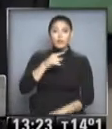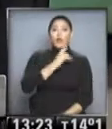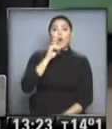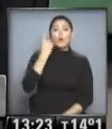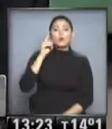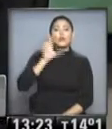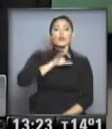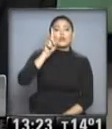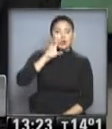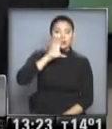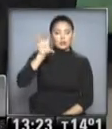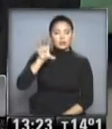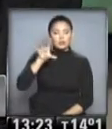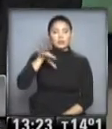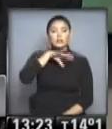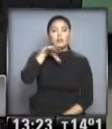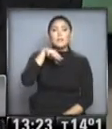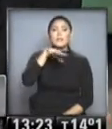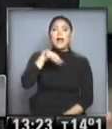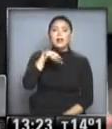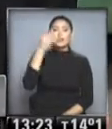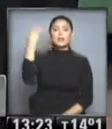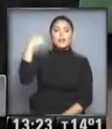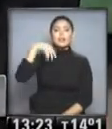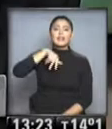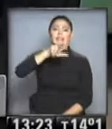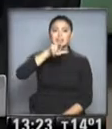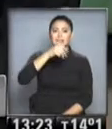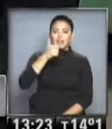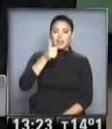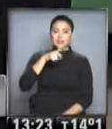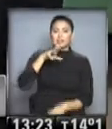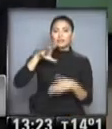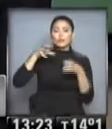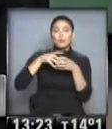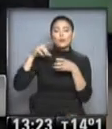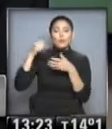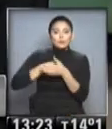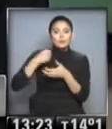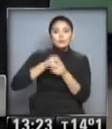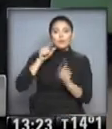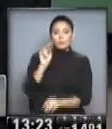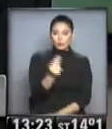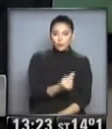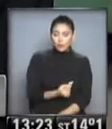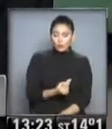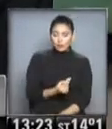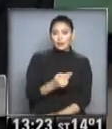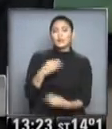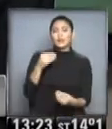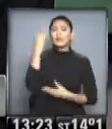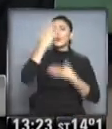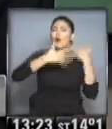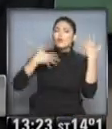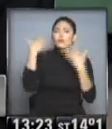norte cerca de nuevo alberdi recordemos no volver dice ese barrio donde mataron a estos tres militantes sociales también ligados en verdad por una confusión